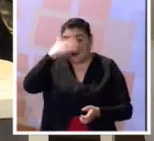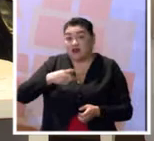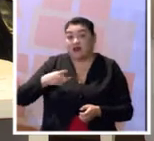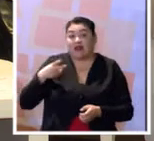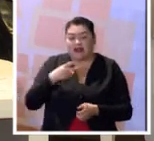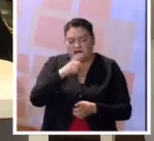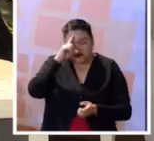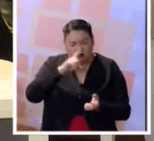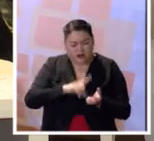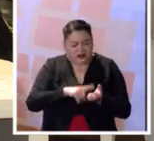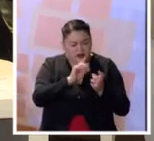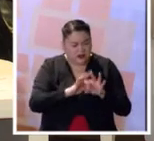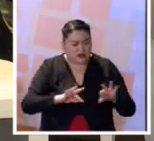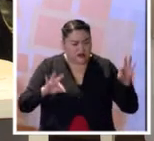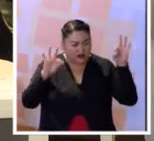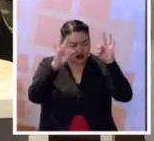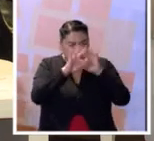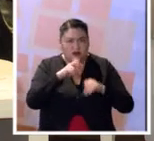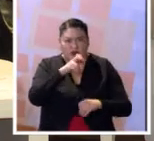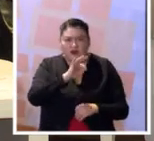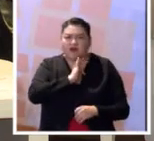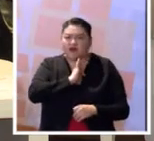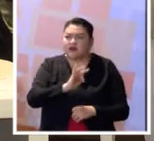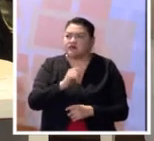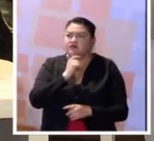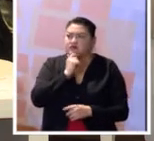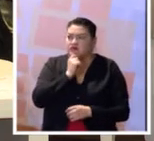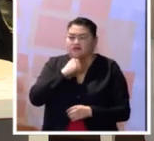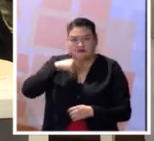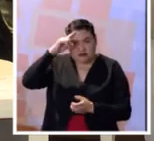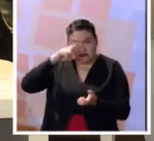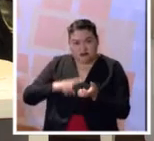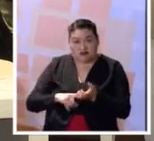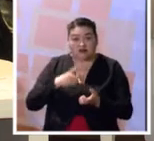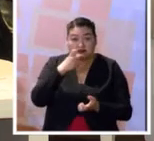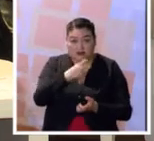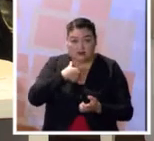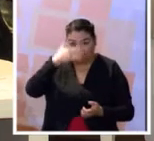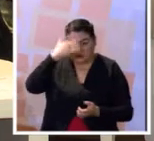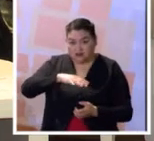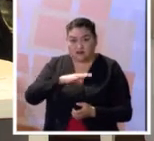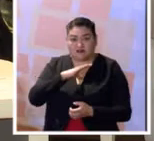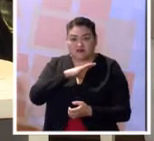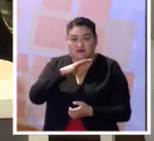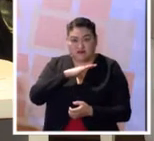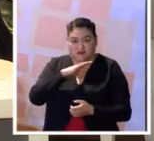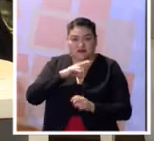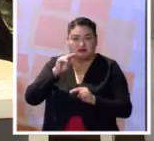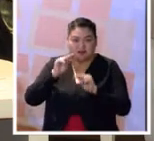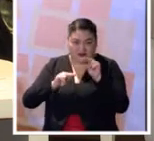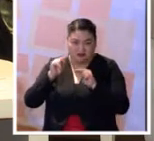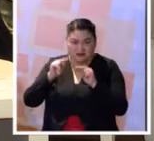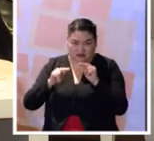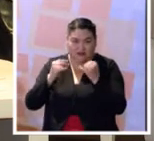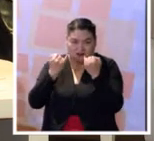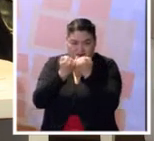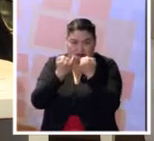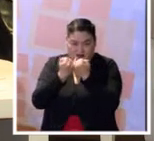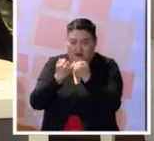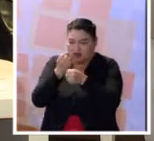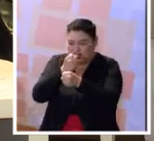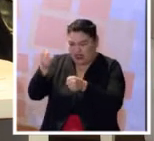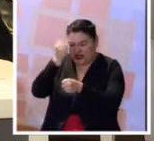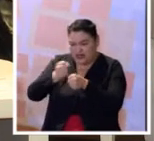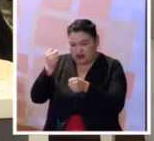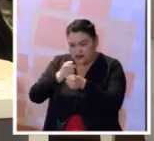desafío, romper este círculo, ¿no? Visualizar los tres niveles de violencia, me parece que